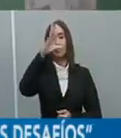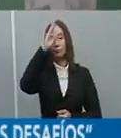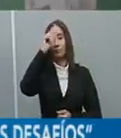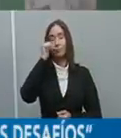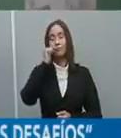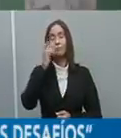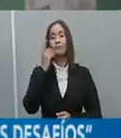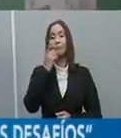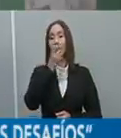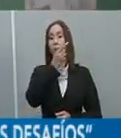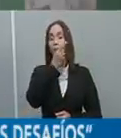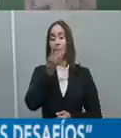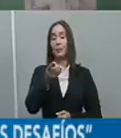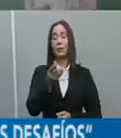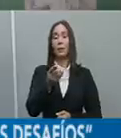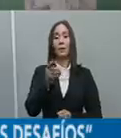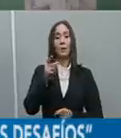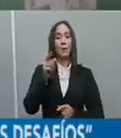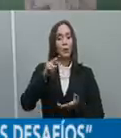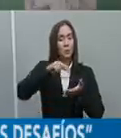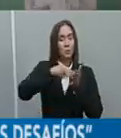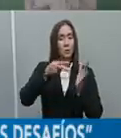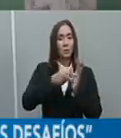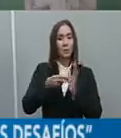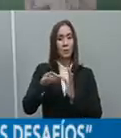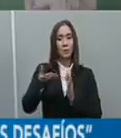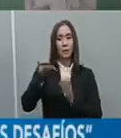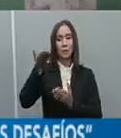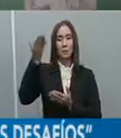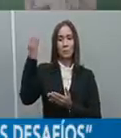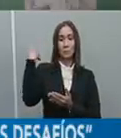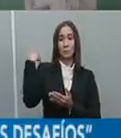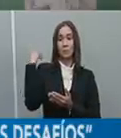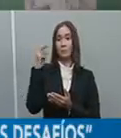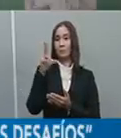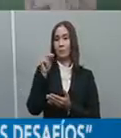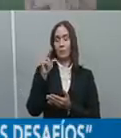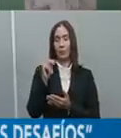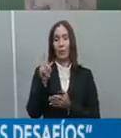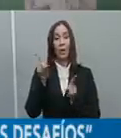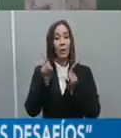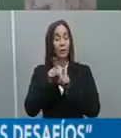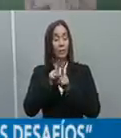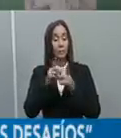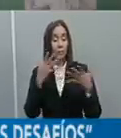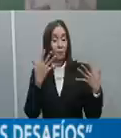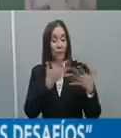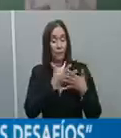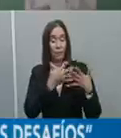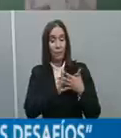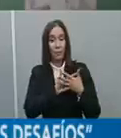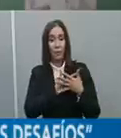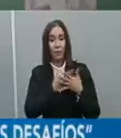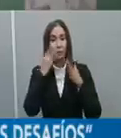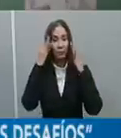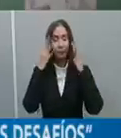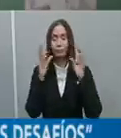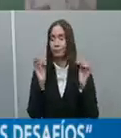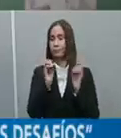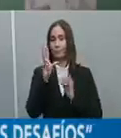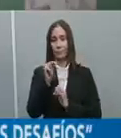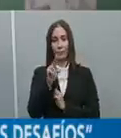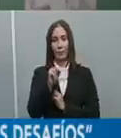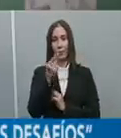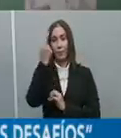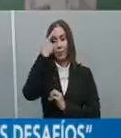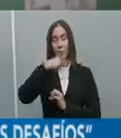llevarnos al pesimismo. No se trata de asustarse ni de preocuparse, pero sí de ocuparse de esta situación, de